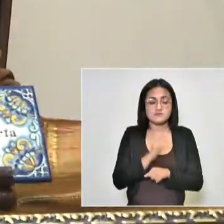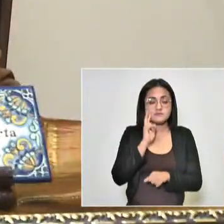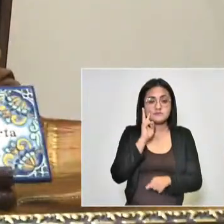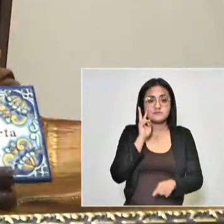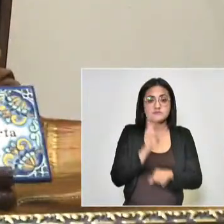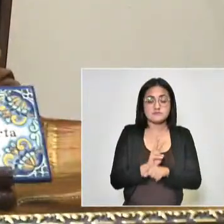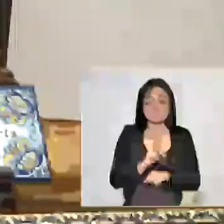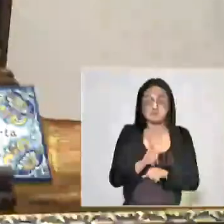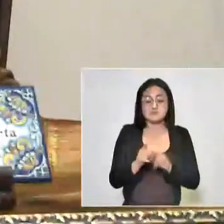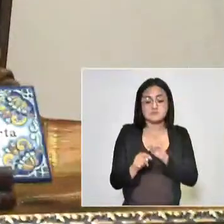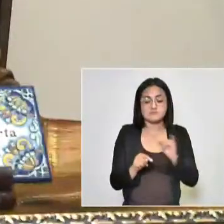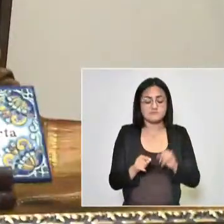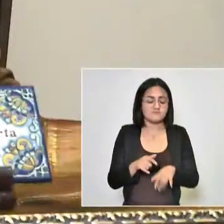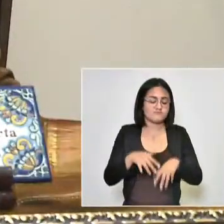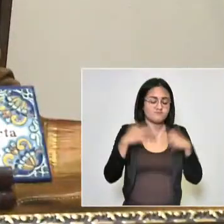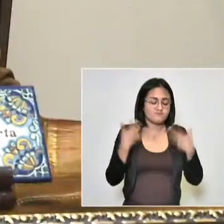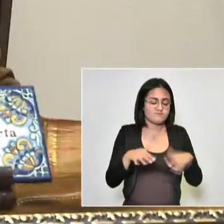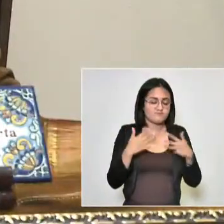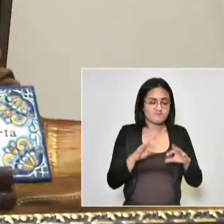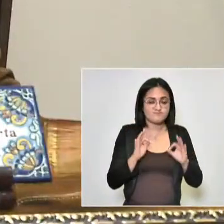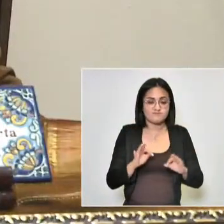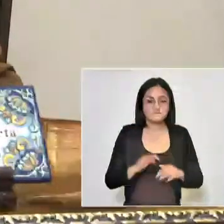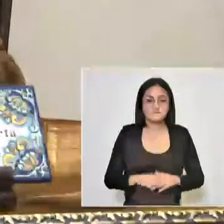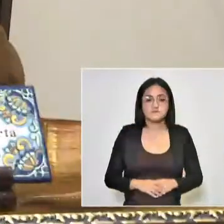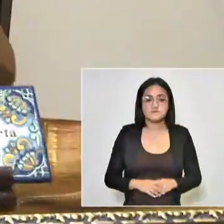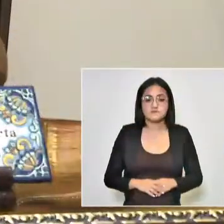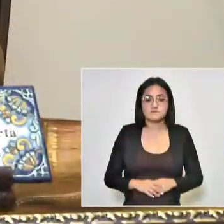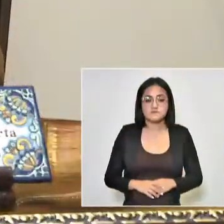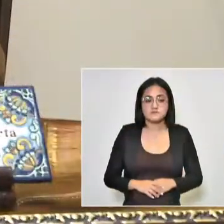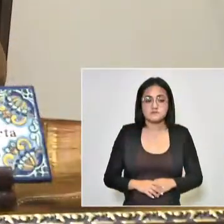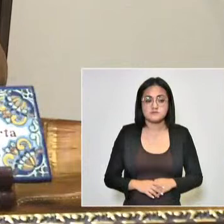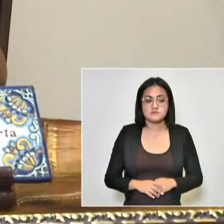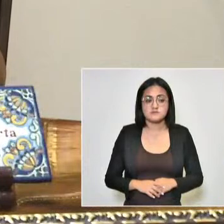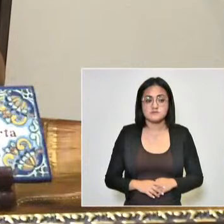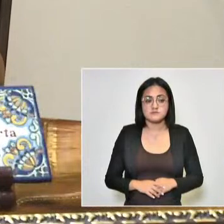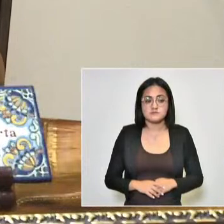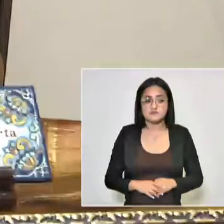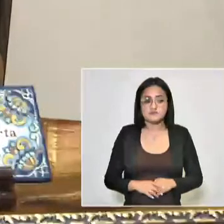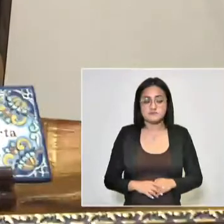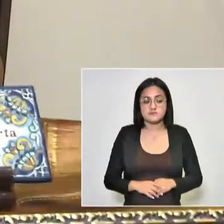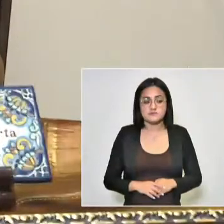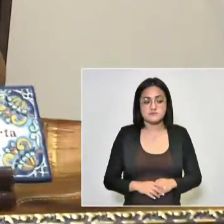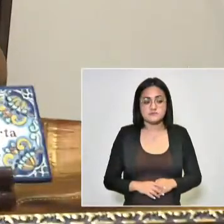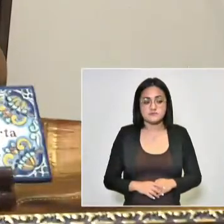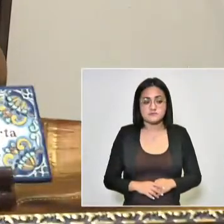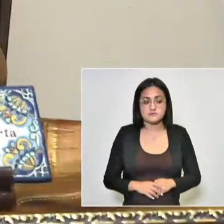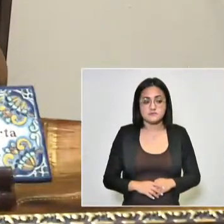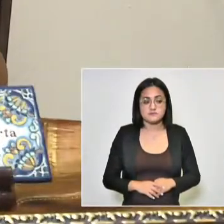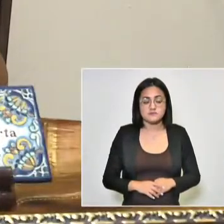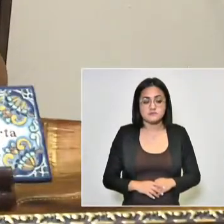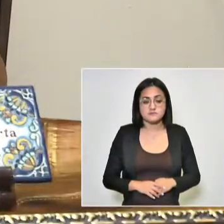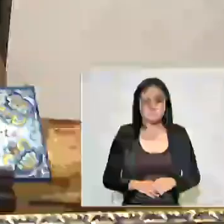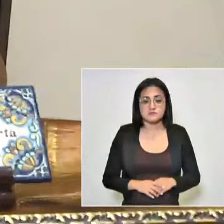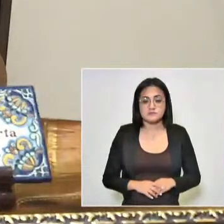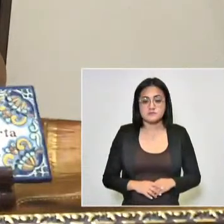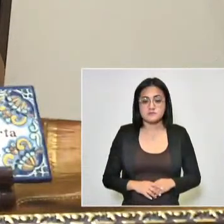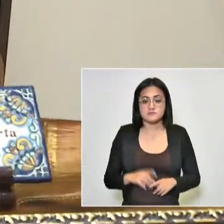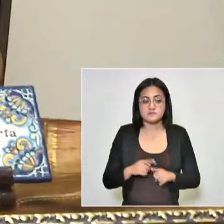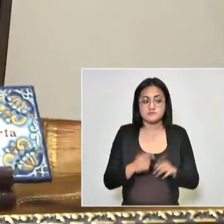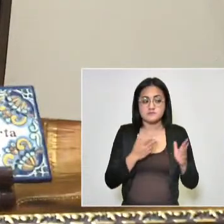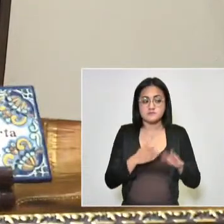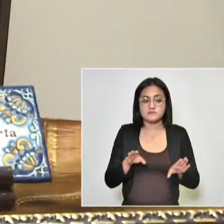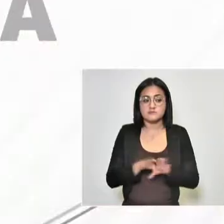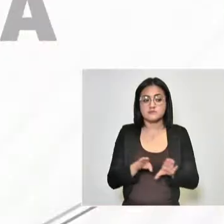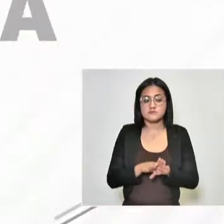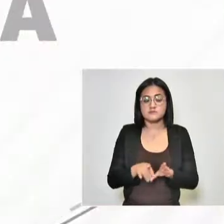identidad a la izquierda en México. ¿Sí? La llegada del